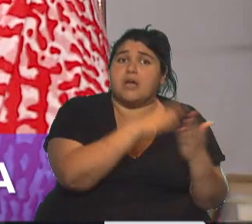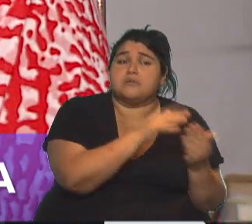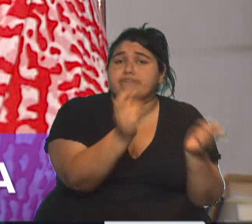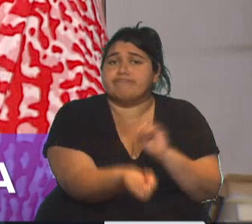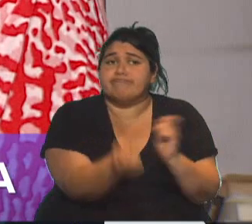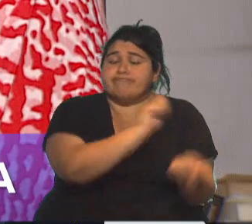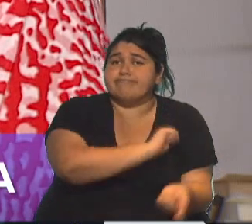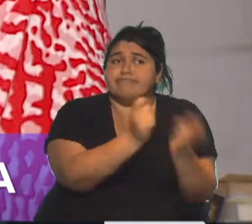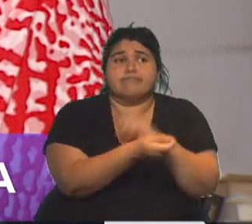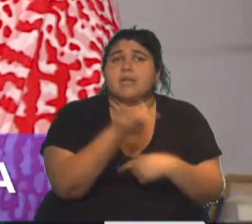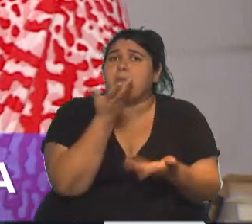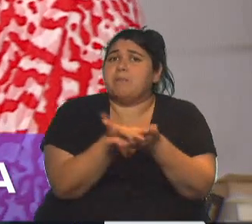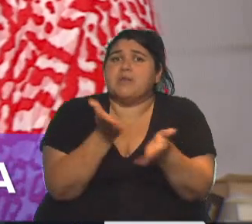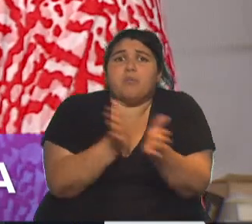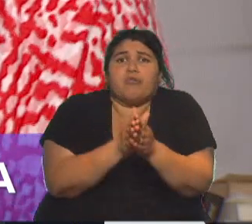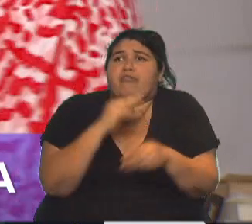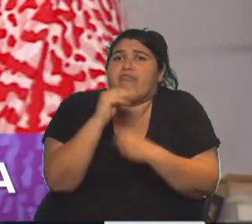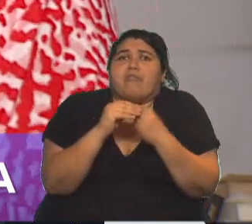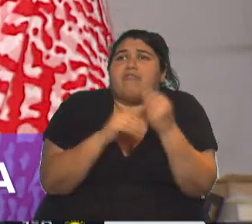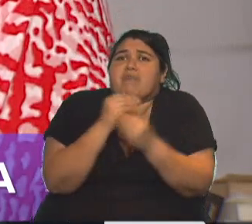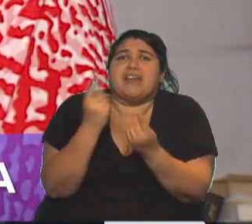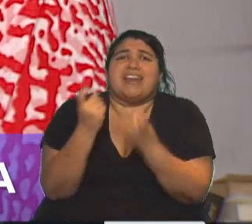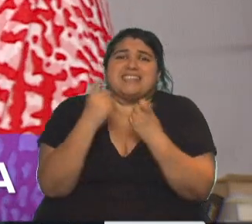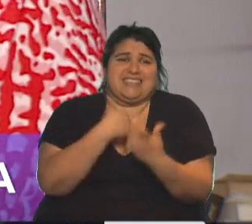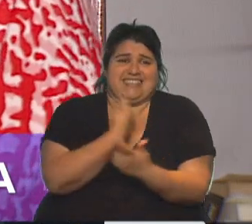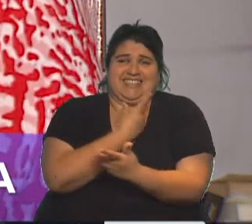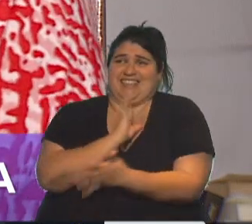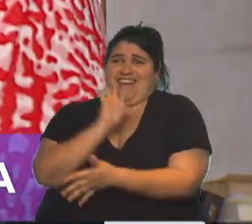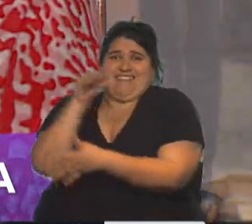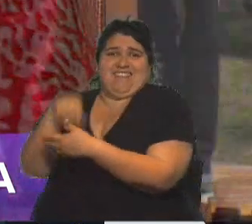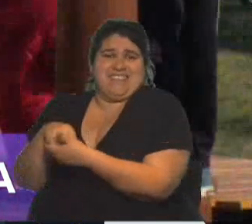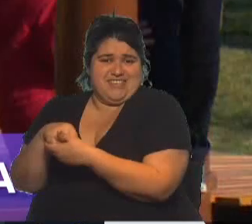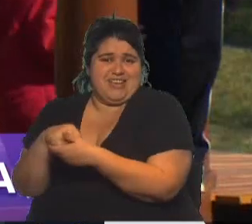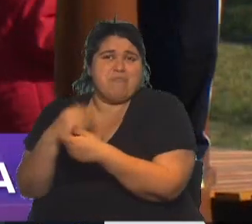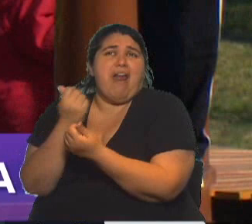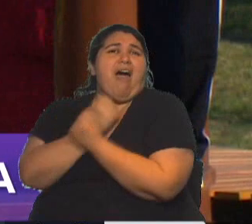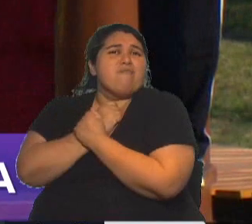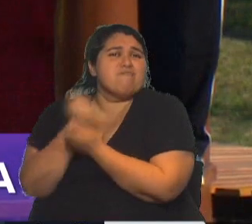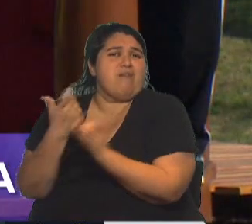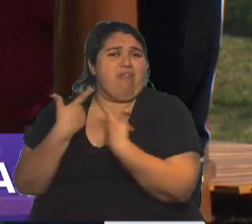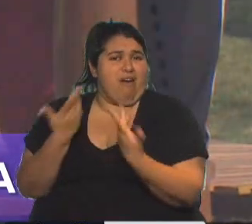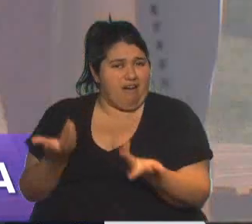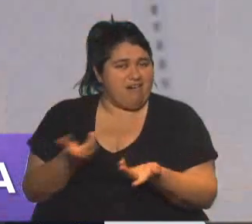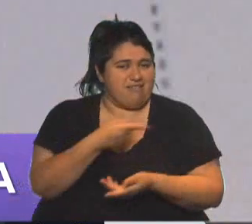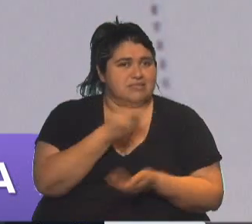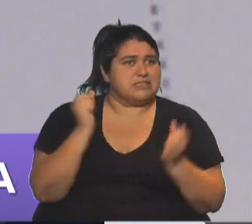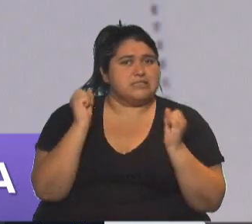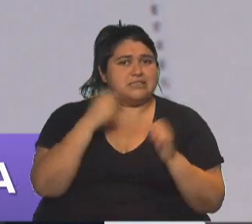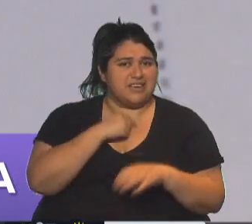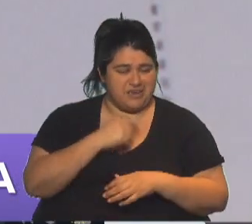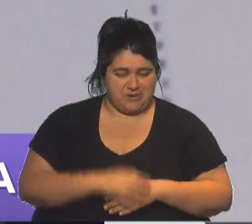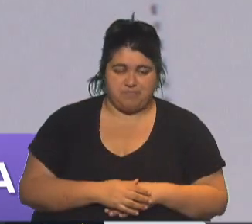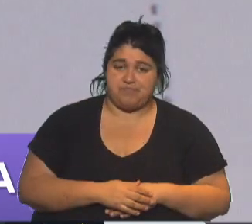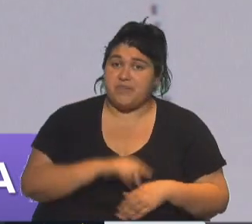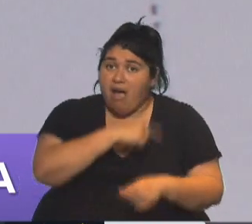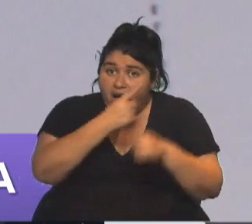favor, tener un acceso a una familia, a alguien que los quiera. En este día, la